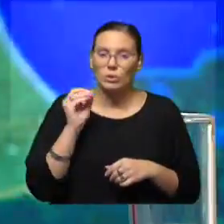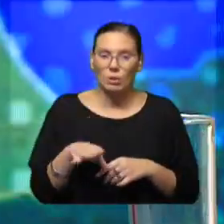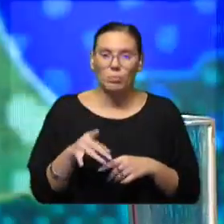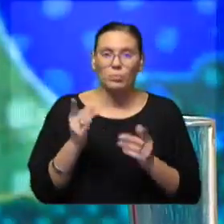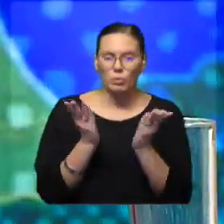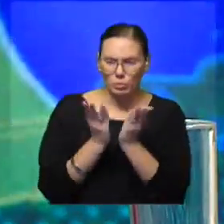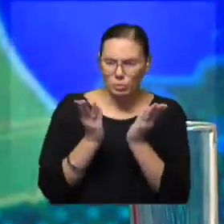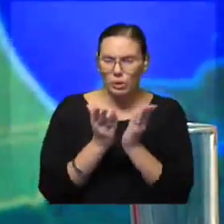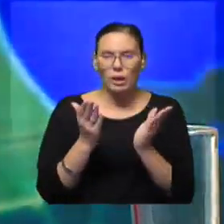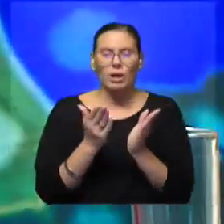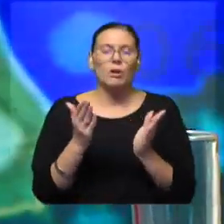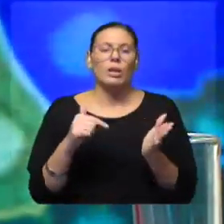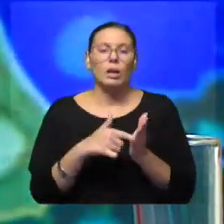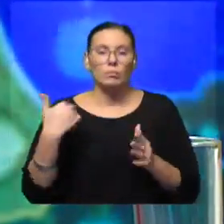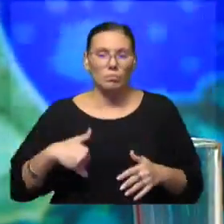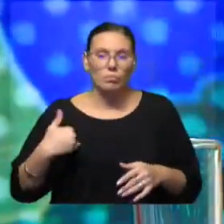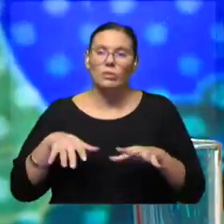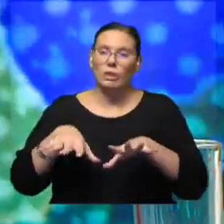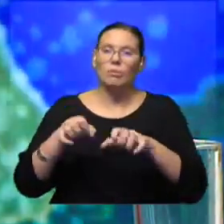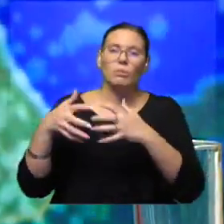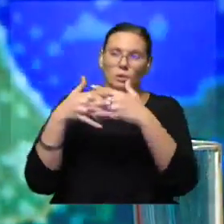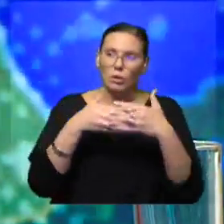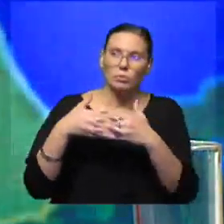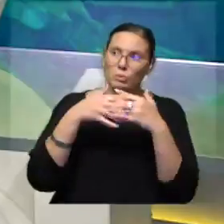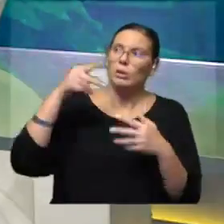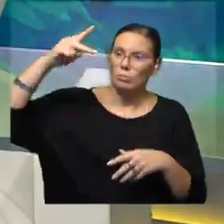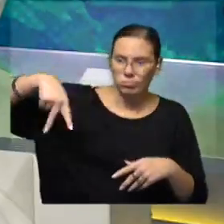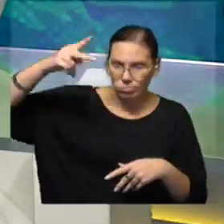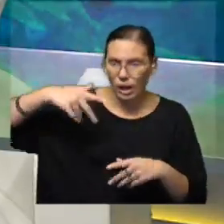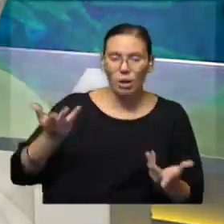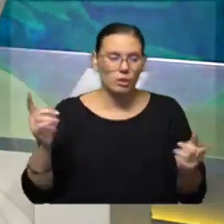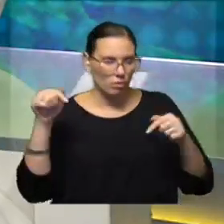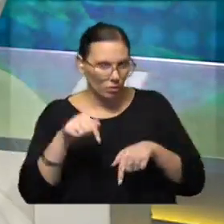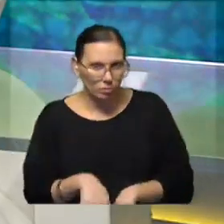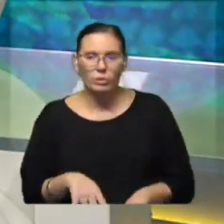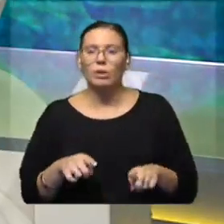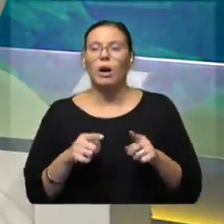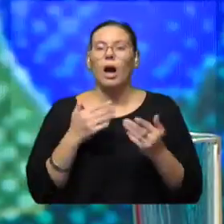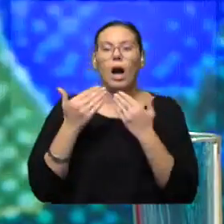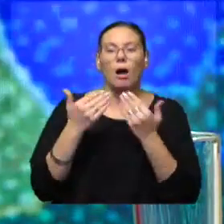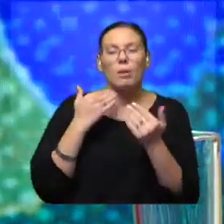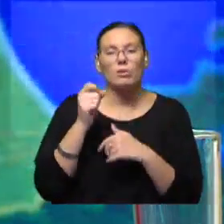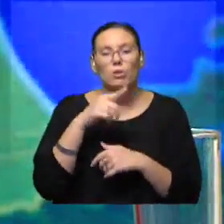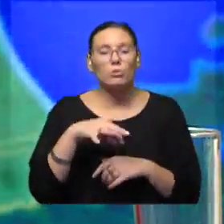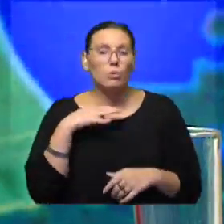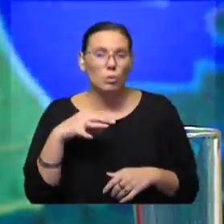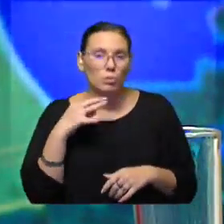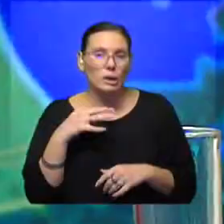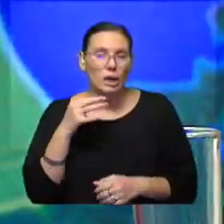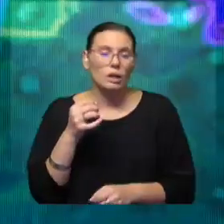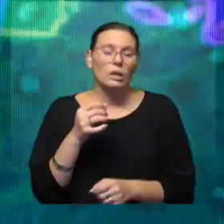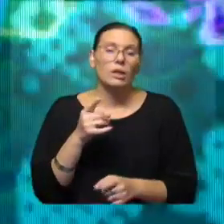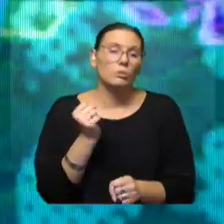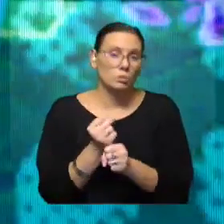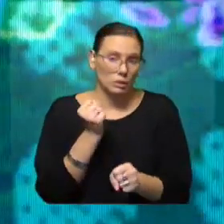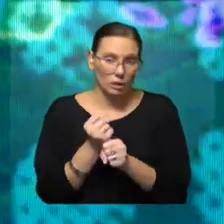en Buenos Aires, en Estados Unidos, vivió un tiempo en cada lugar, ahora se vino para acá, o sea que vamos a estar indagando en su vida y en su profesión, obviamente.